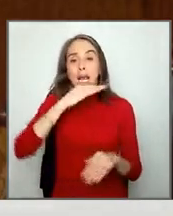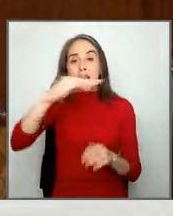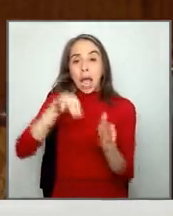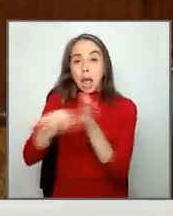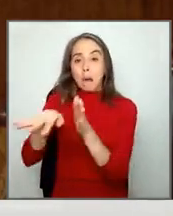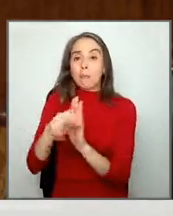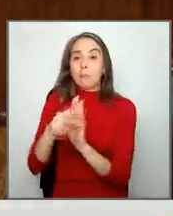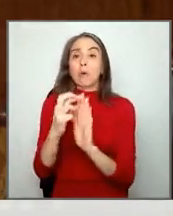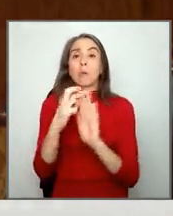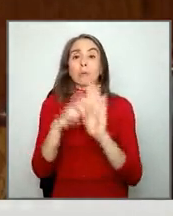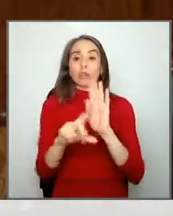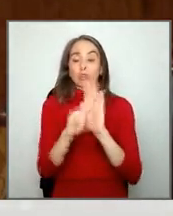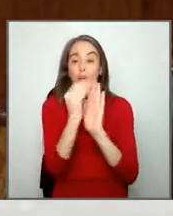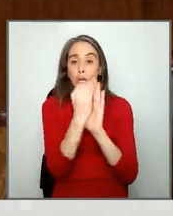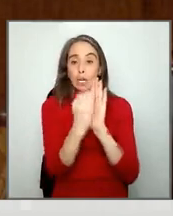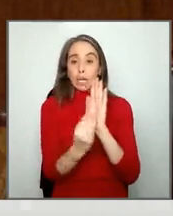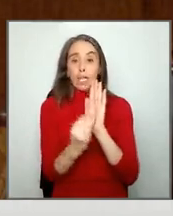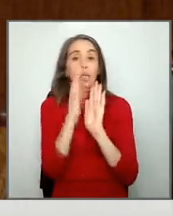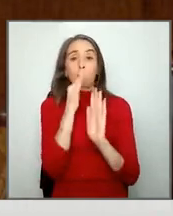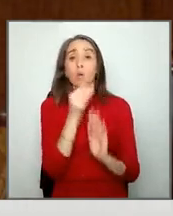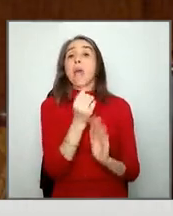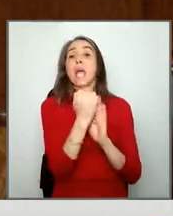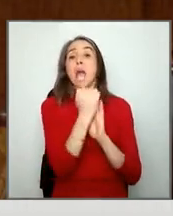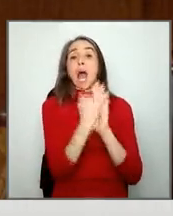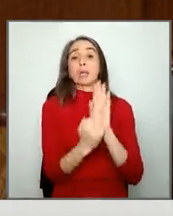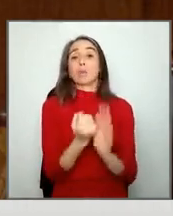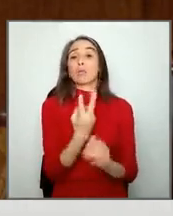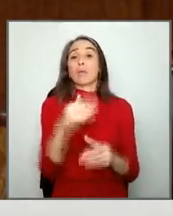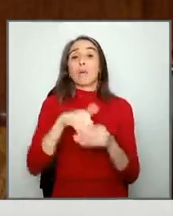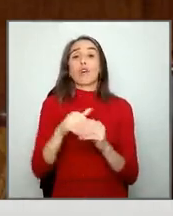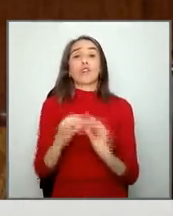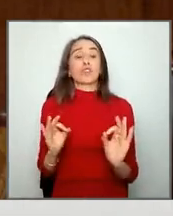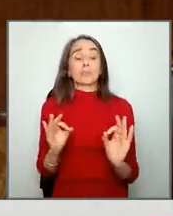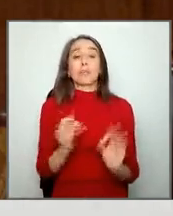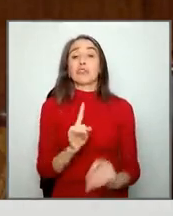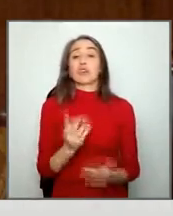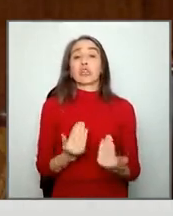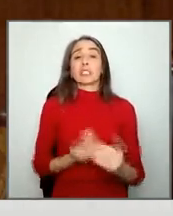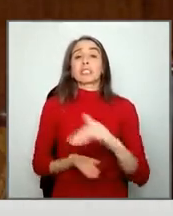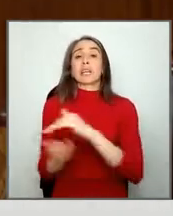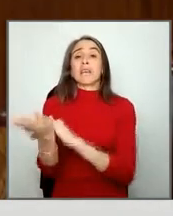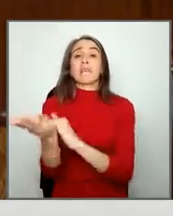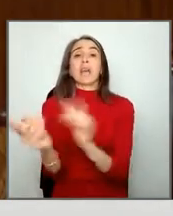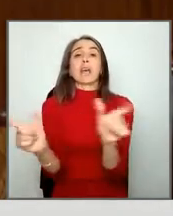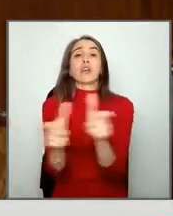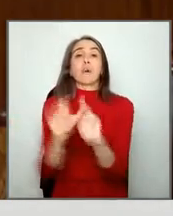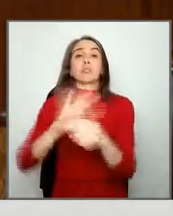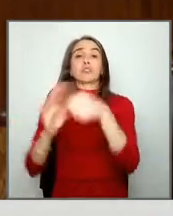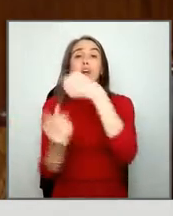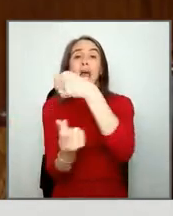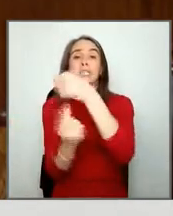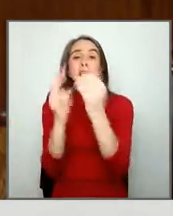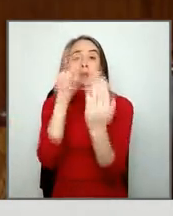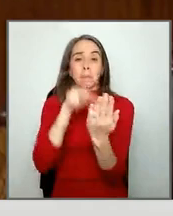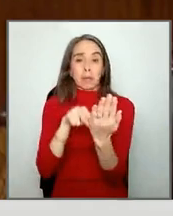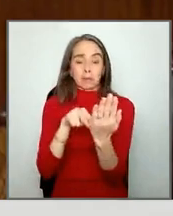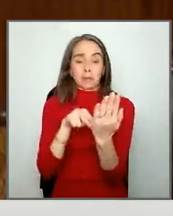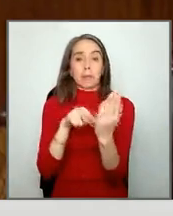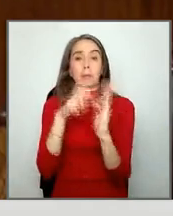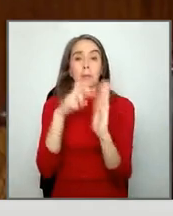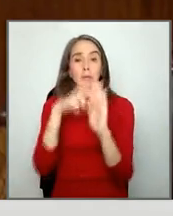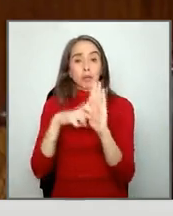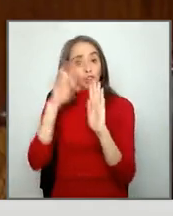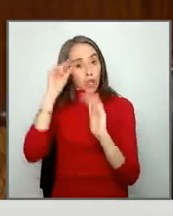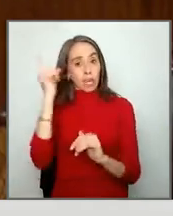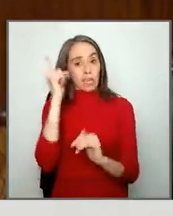normas de quórum especial ni requiere sea conocida por la comisión de Hacienda el proyecto fue aprobado en general por unanimidad